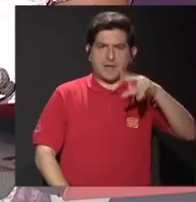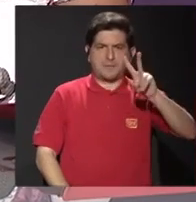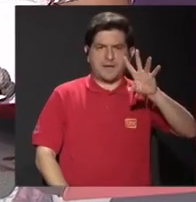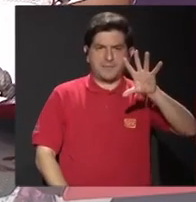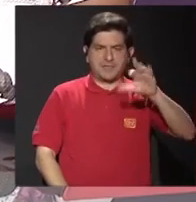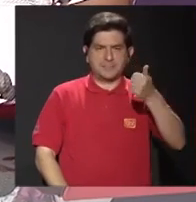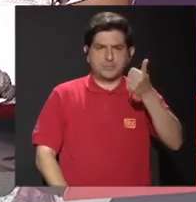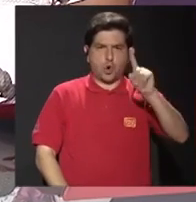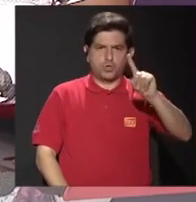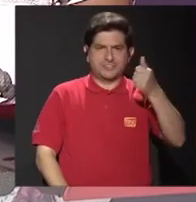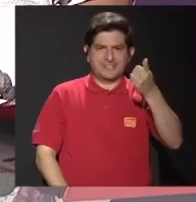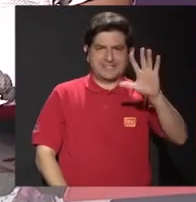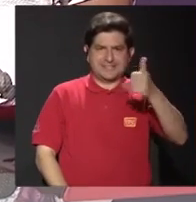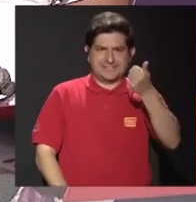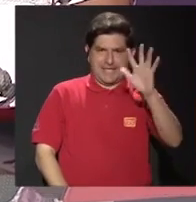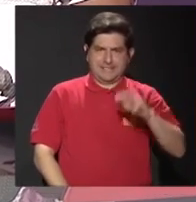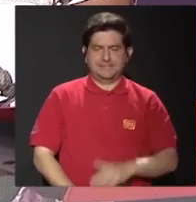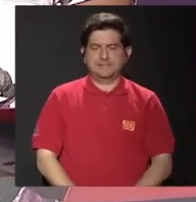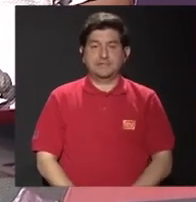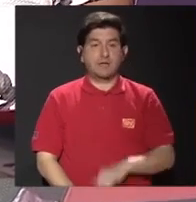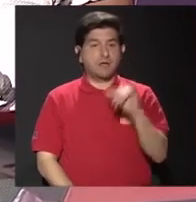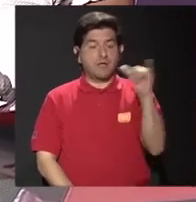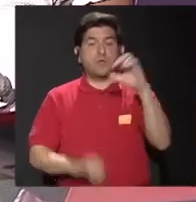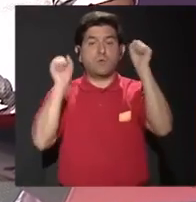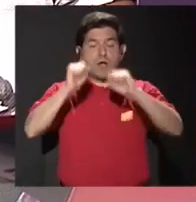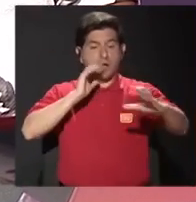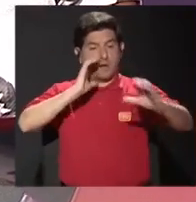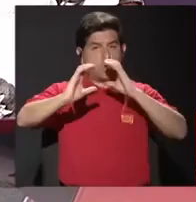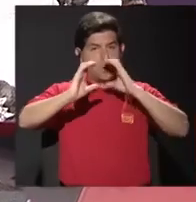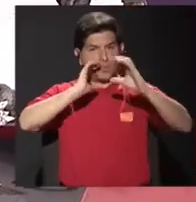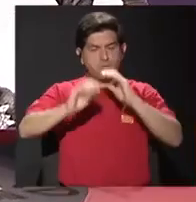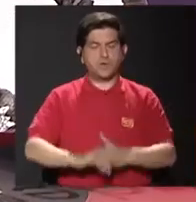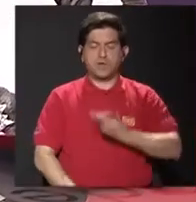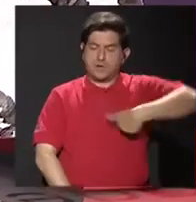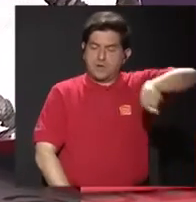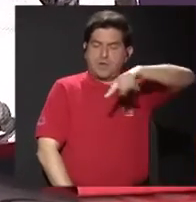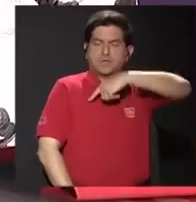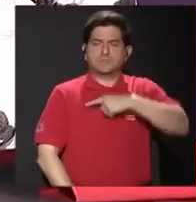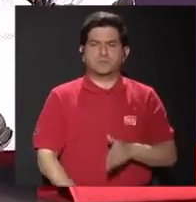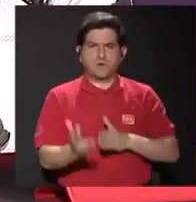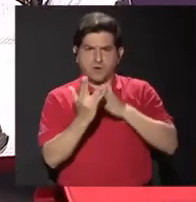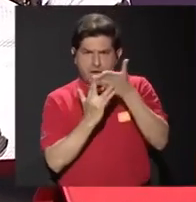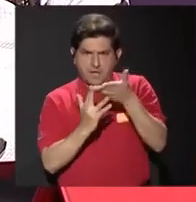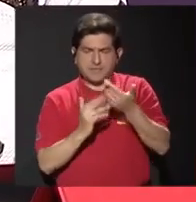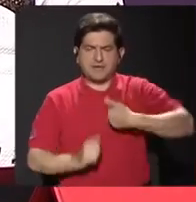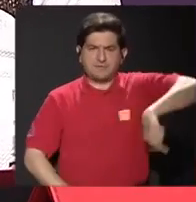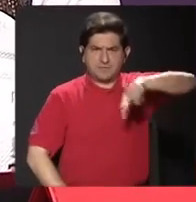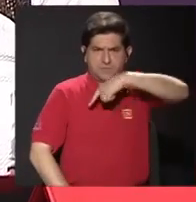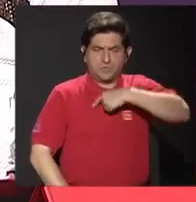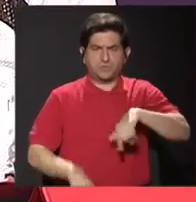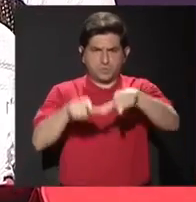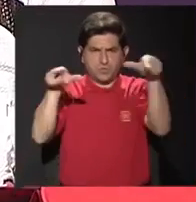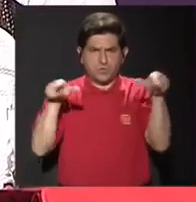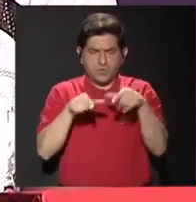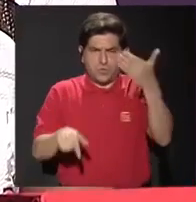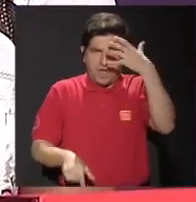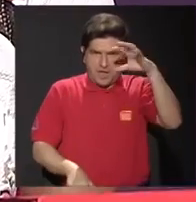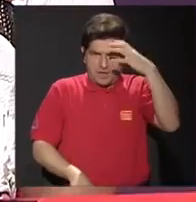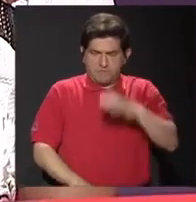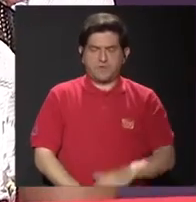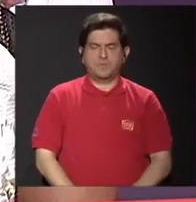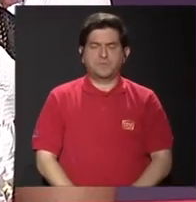25 11 15 15 y también puede comunicarse con nosotros mediante nuestra página